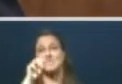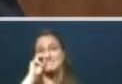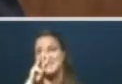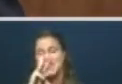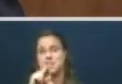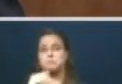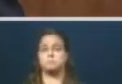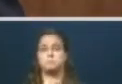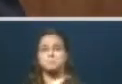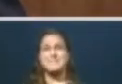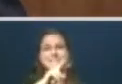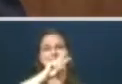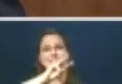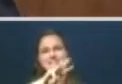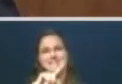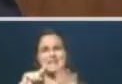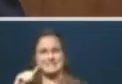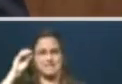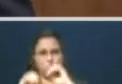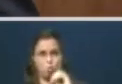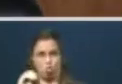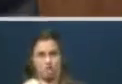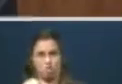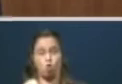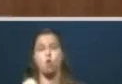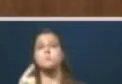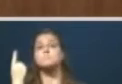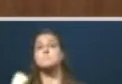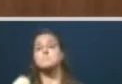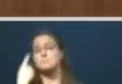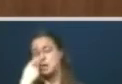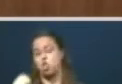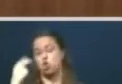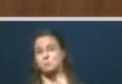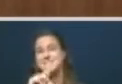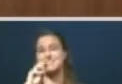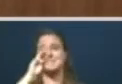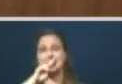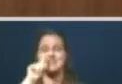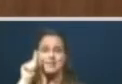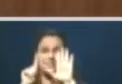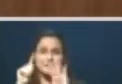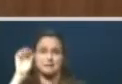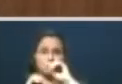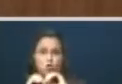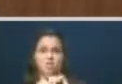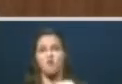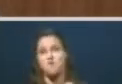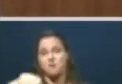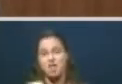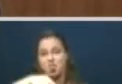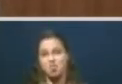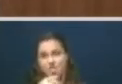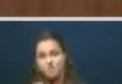ciento y en el 2013 destinamos a la sanidad el 36 por ciento de los nuevos ingresos derivados de la flexibilización del